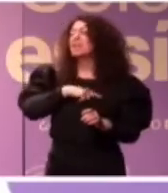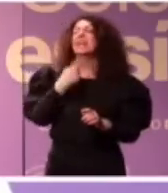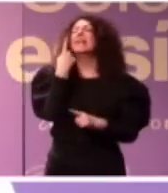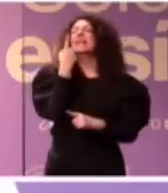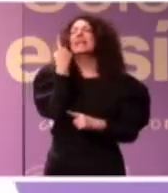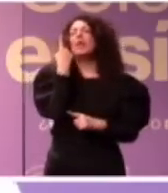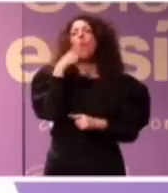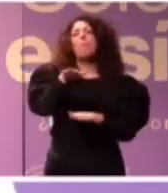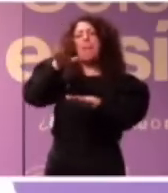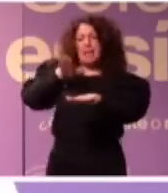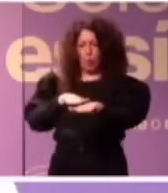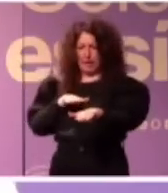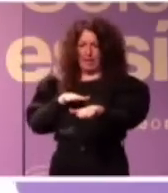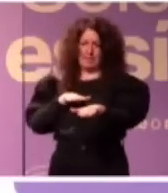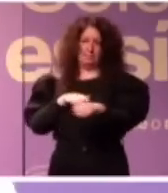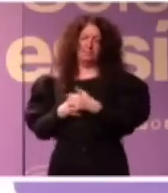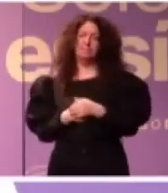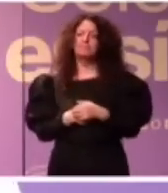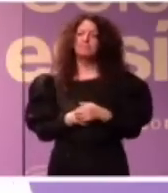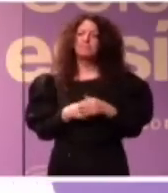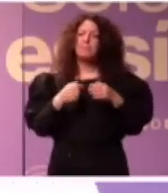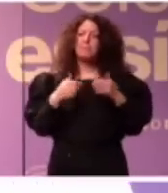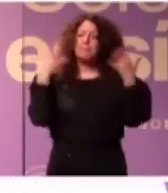un paso atrás.